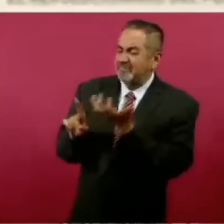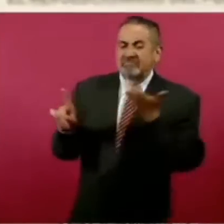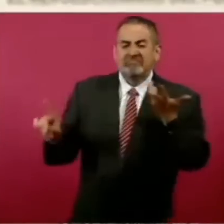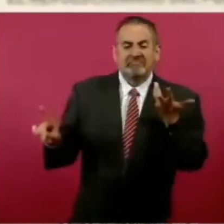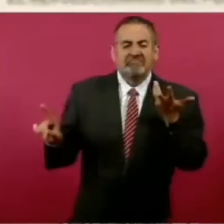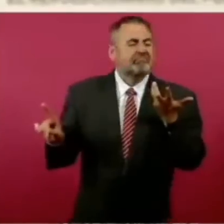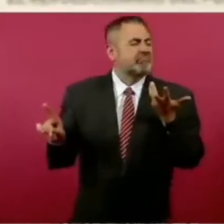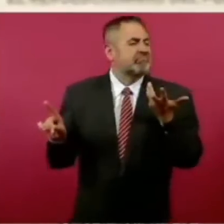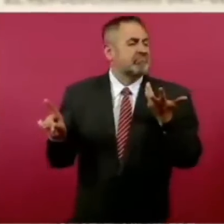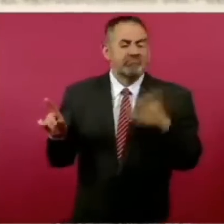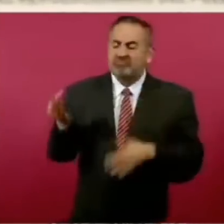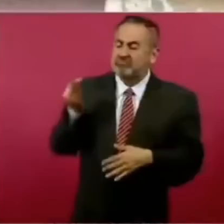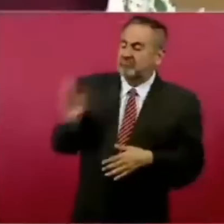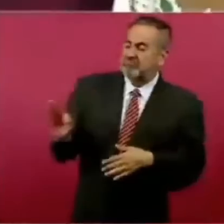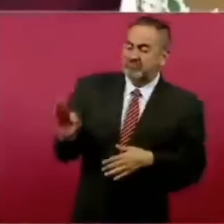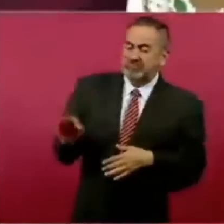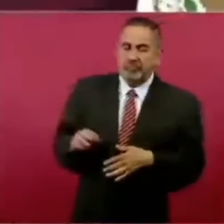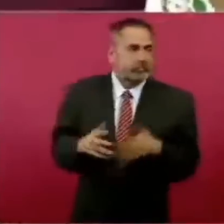Nadie